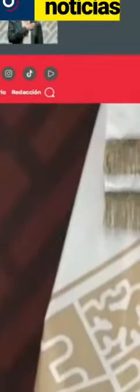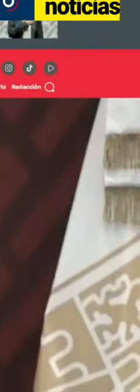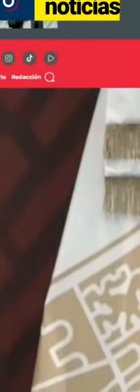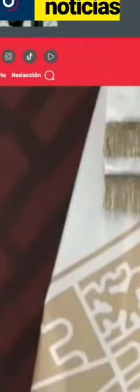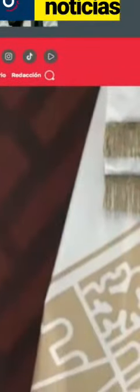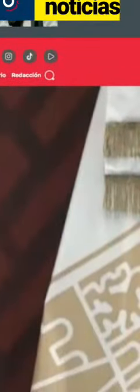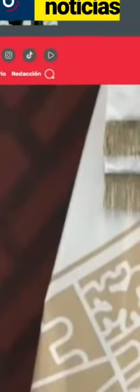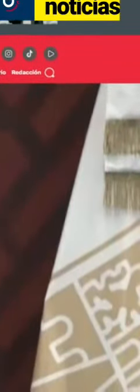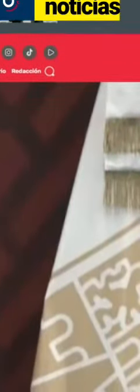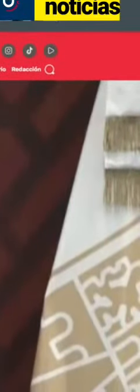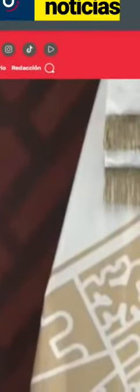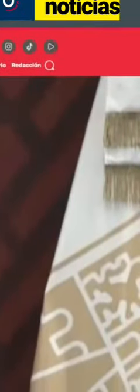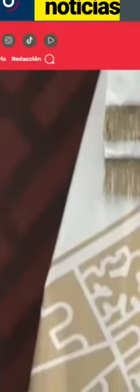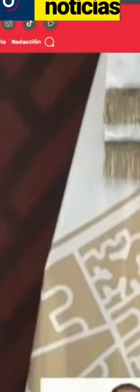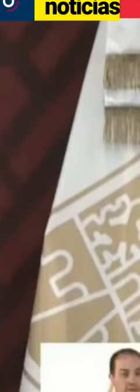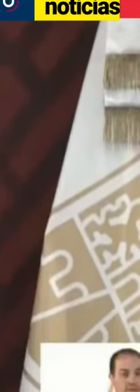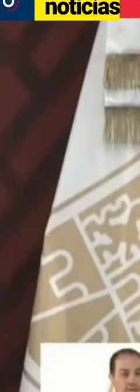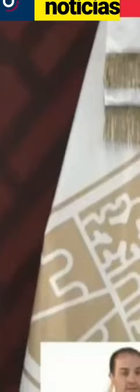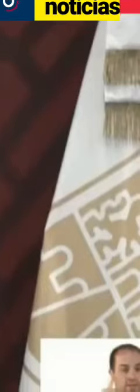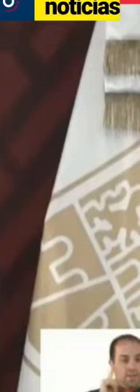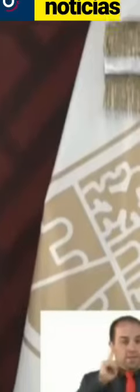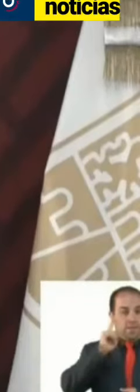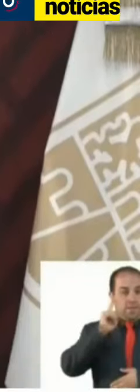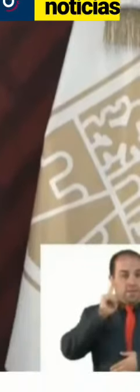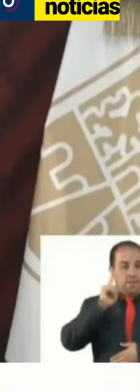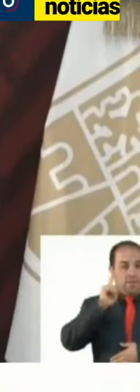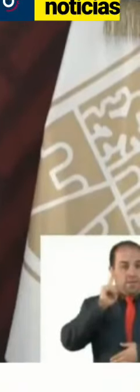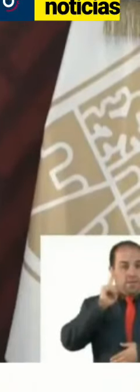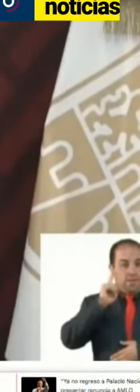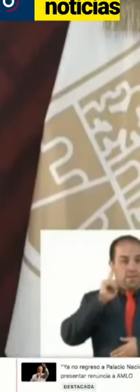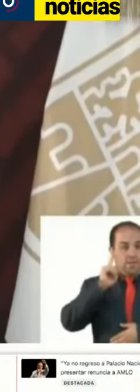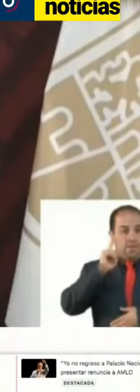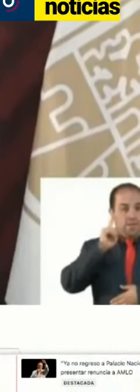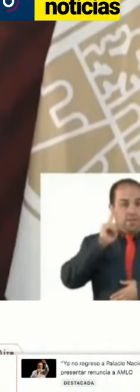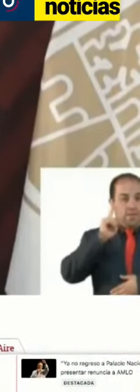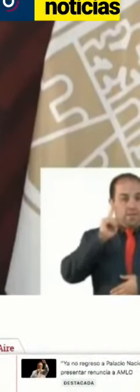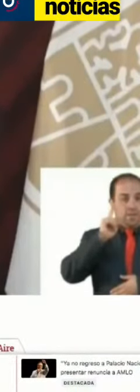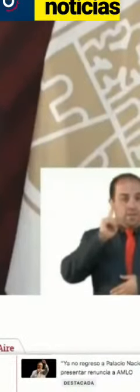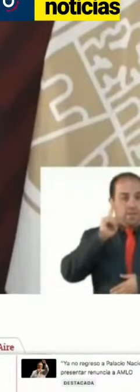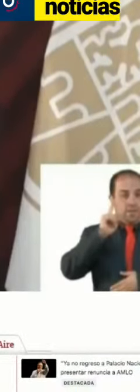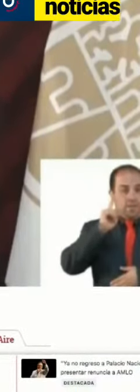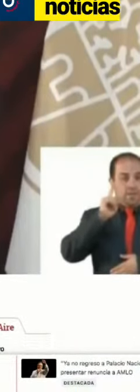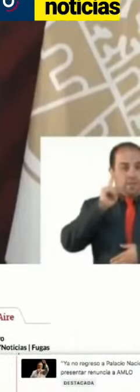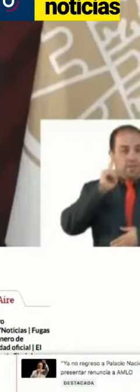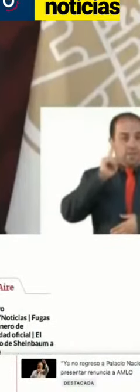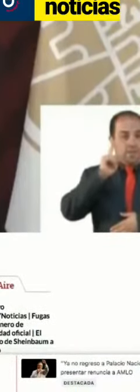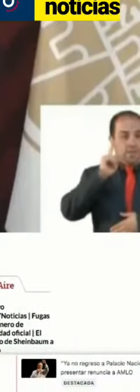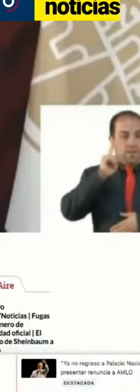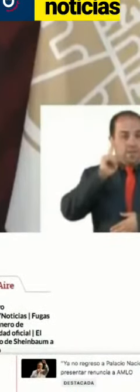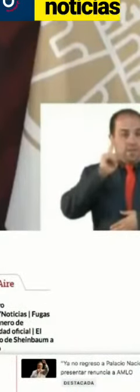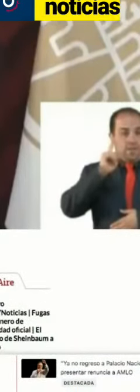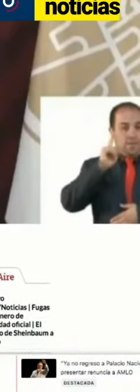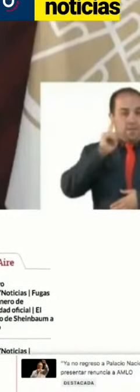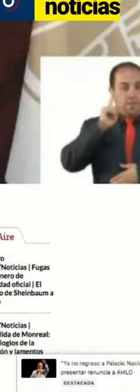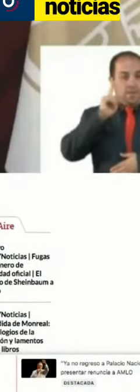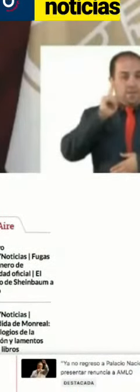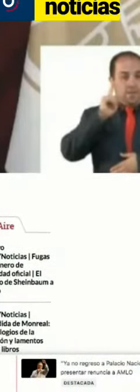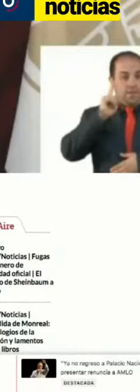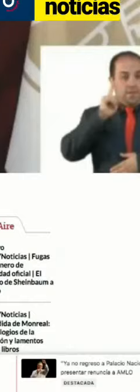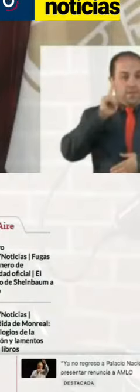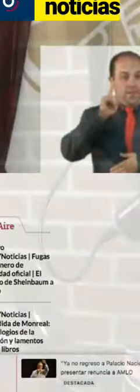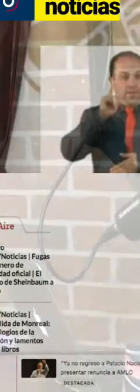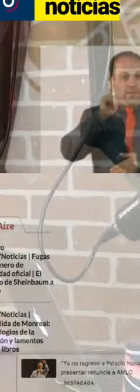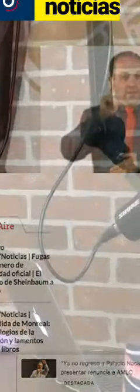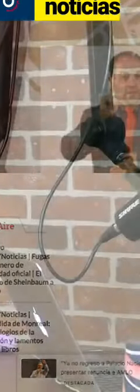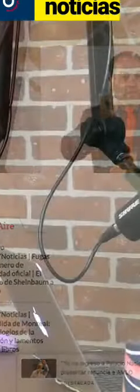tres guadarrama el que se va a quedar al frente del gobierno de la Ciudad de México cuando ella haga oficial su renuncia para contender